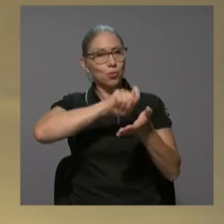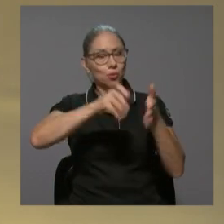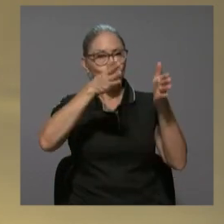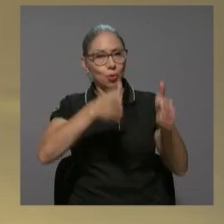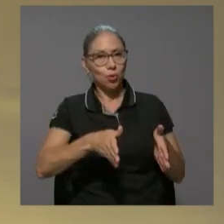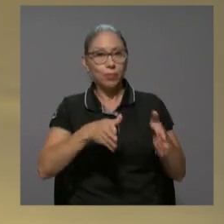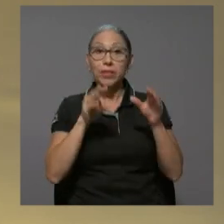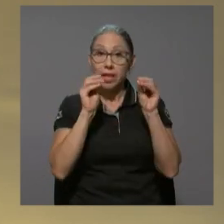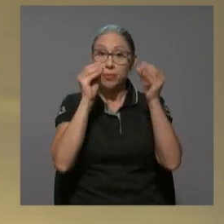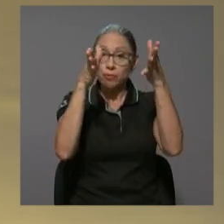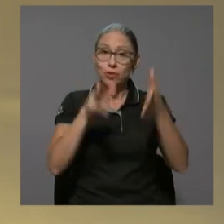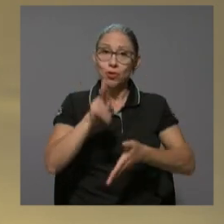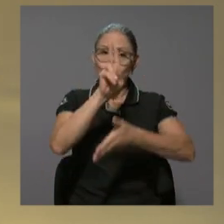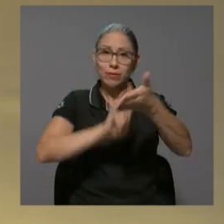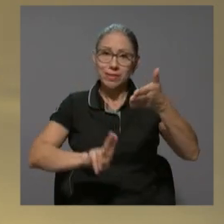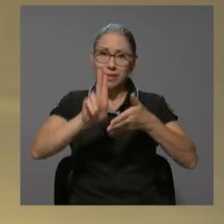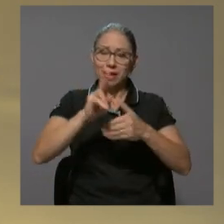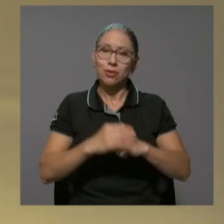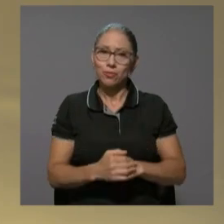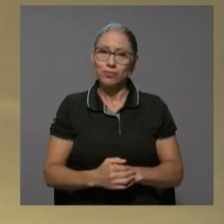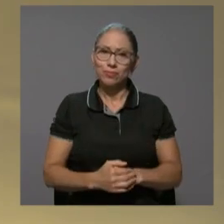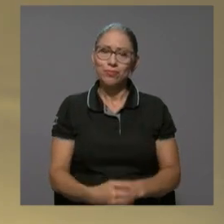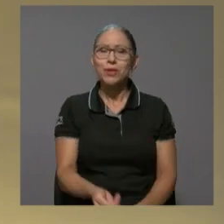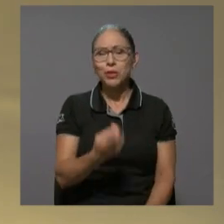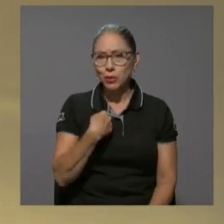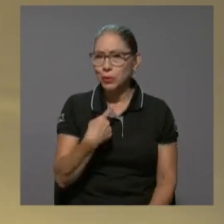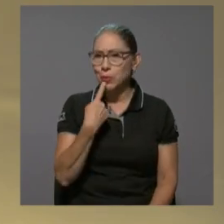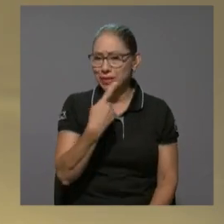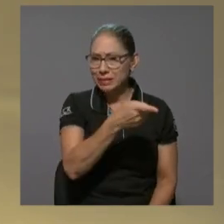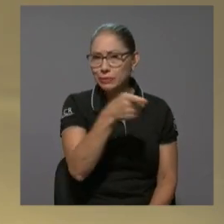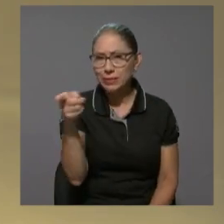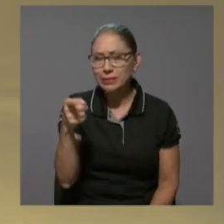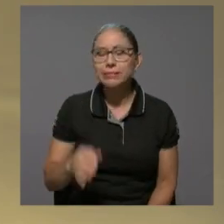profesor universitario. Y les voy a decir una cosa.